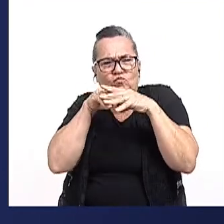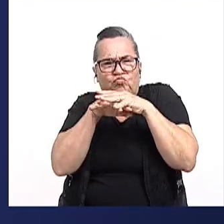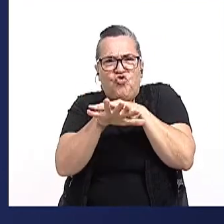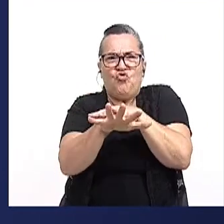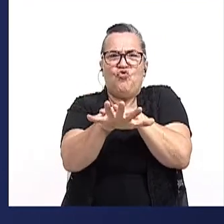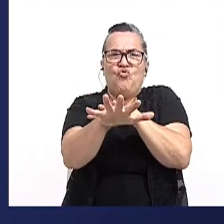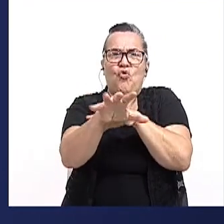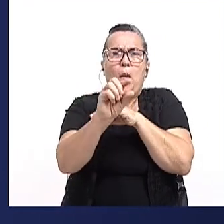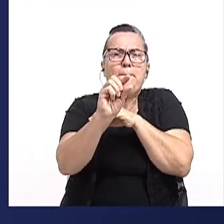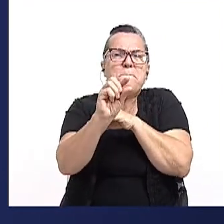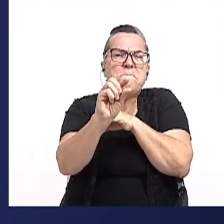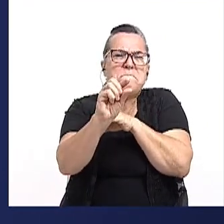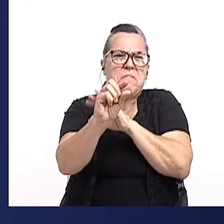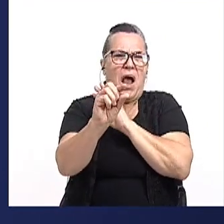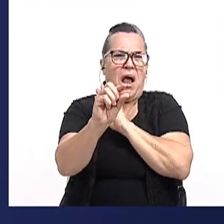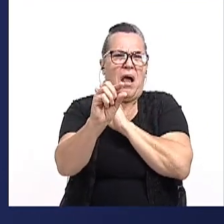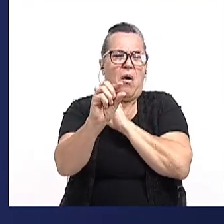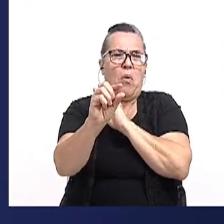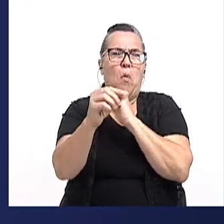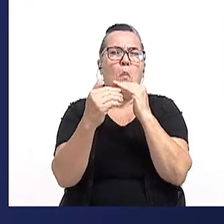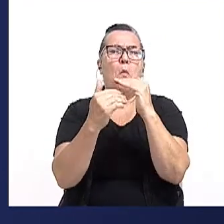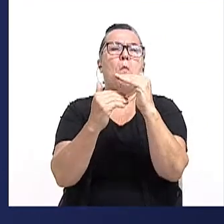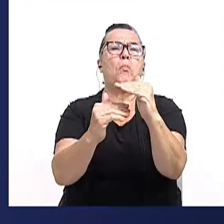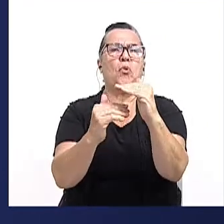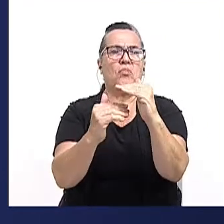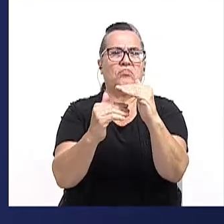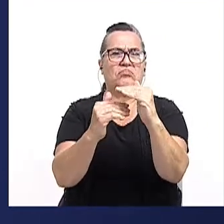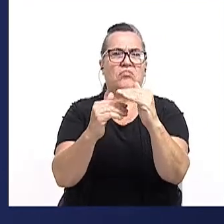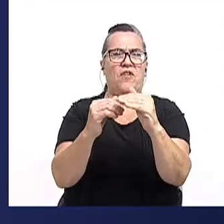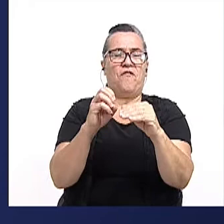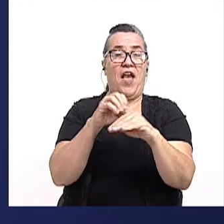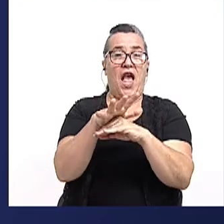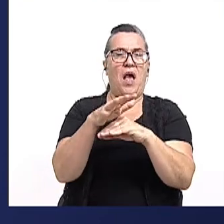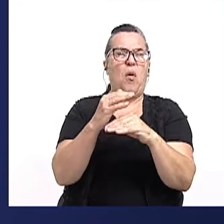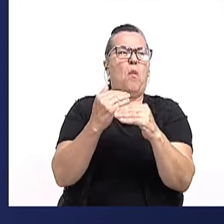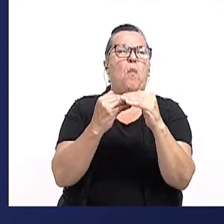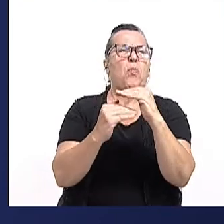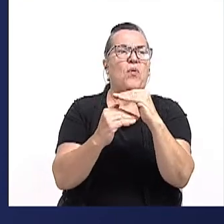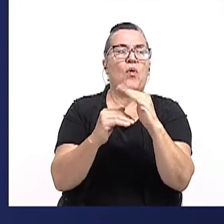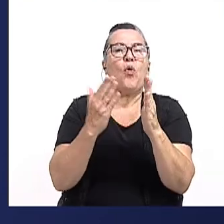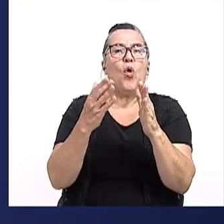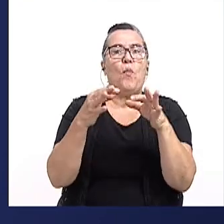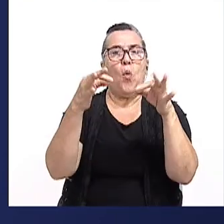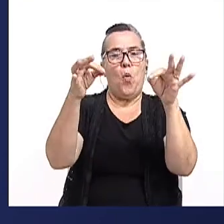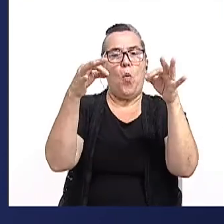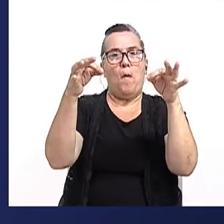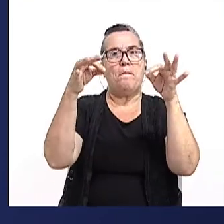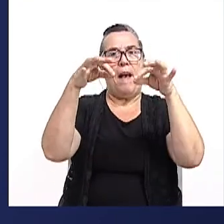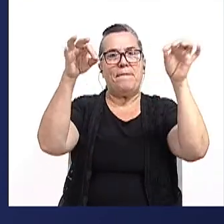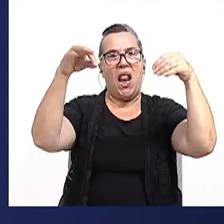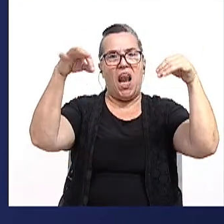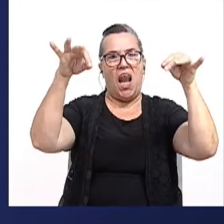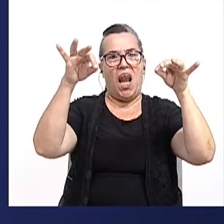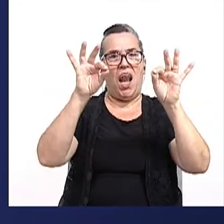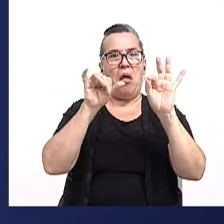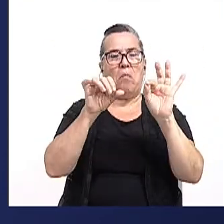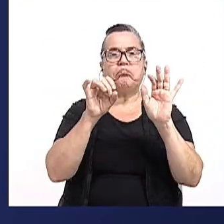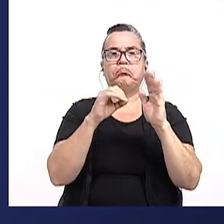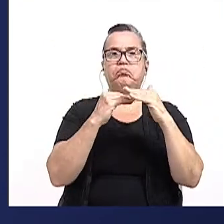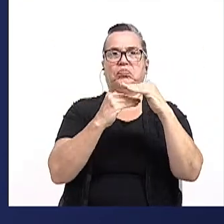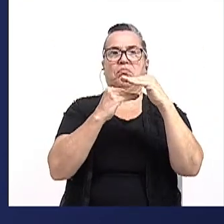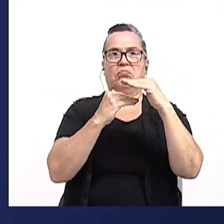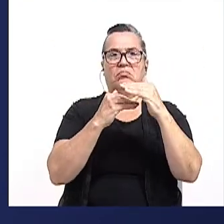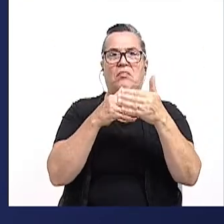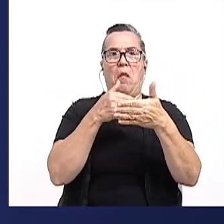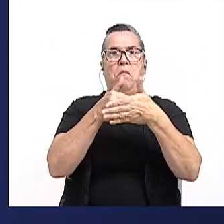bastante bajo. Se puede detener este tipo de radiación por medio de una hoja de papel. Esta radiación,